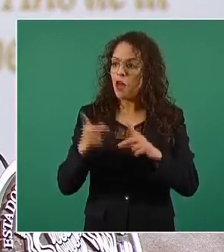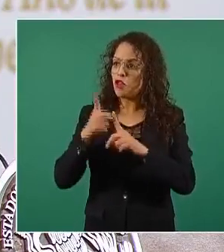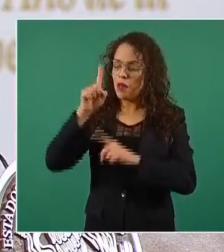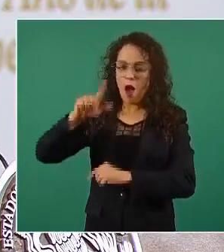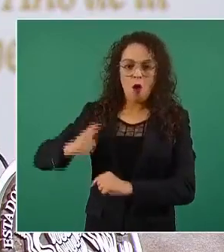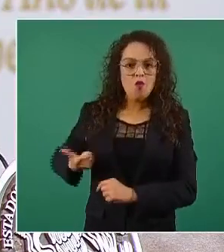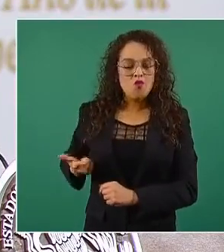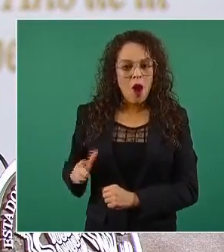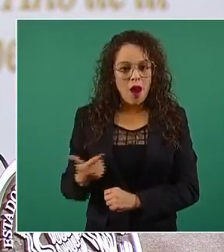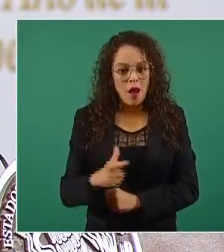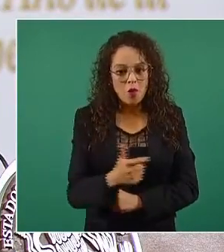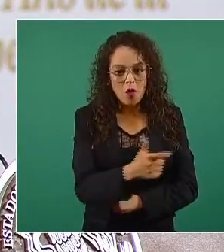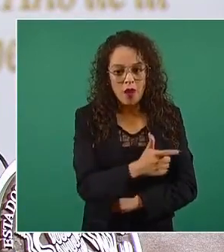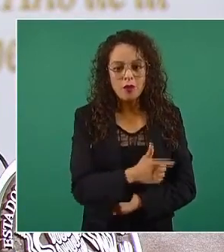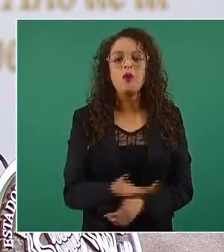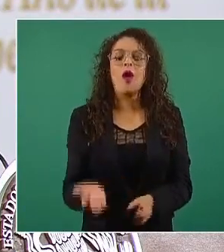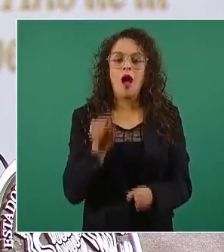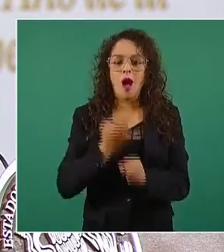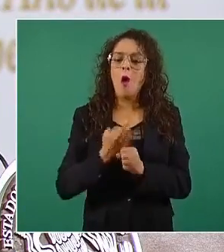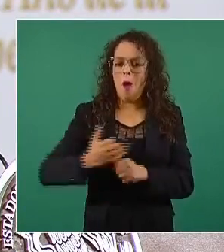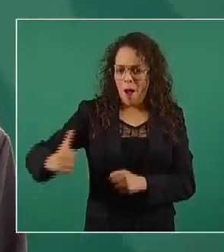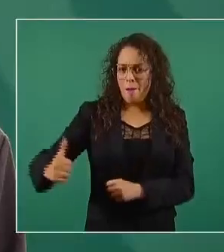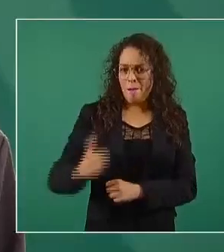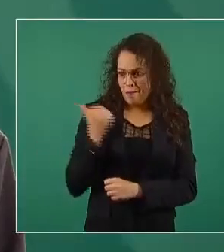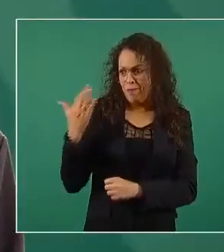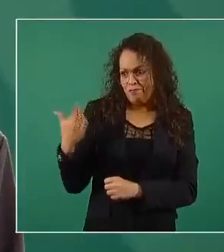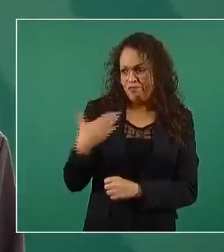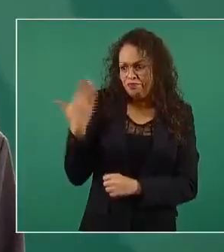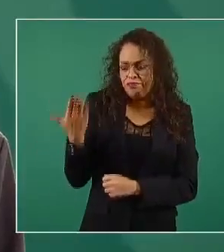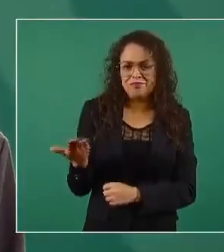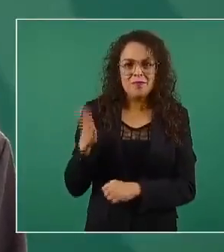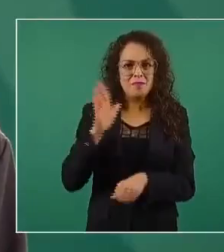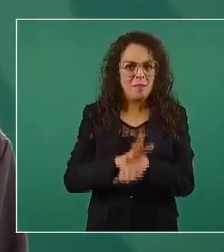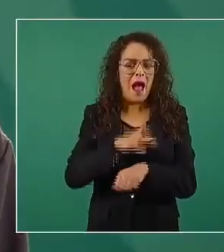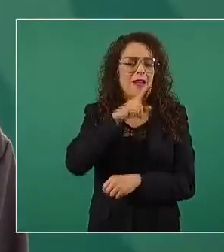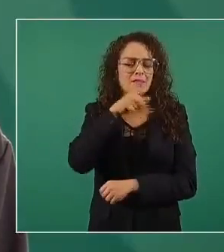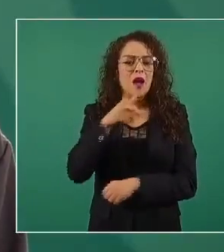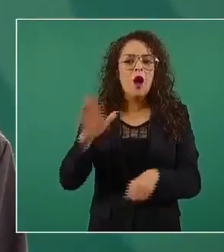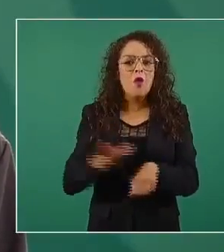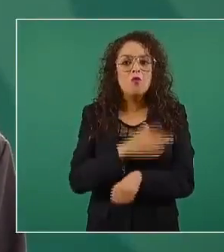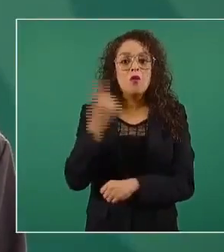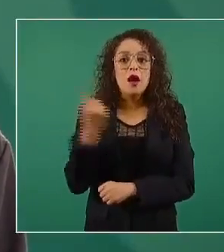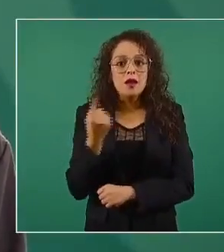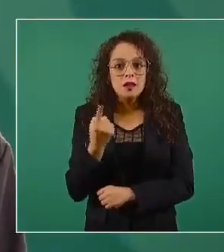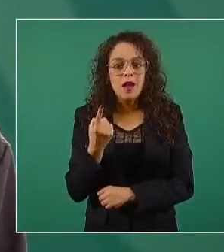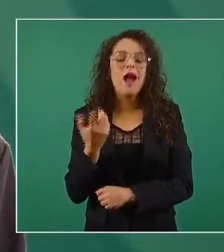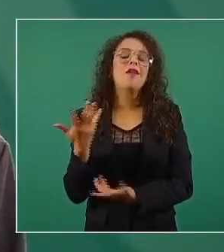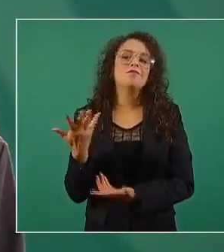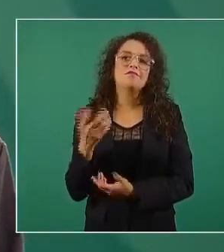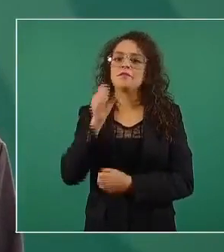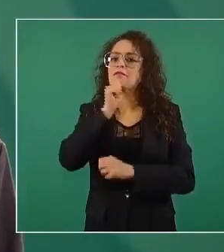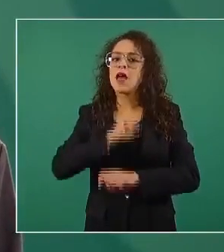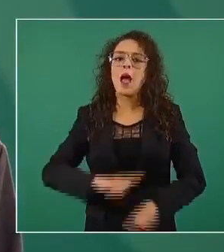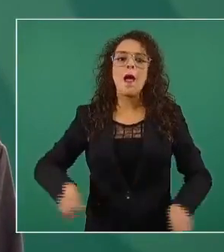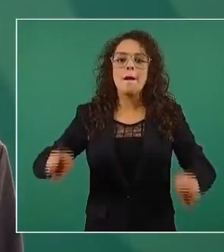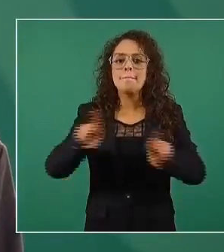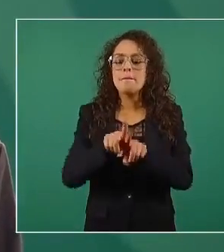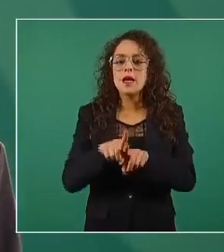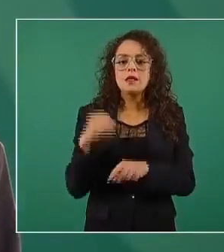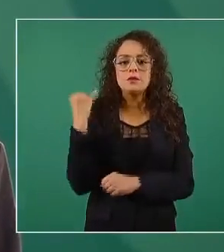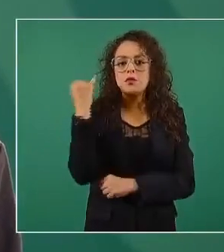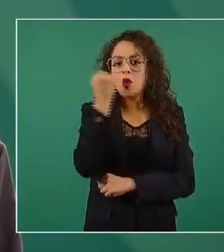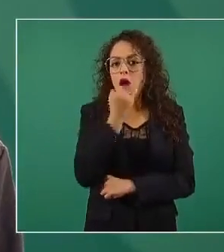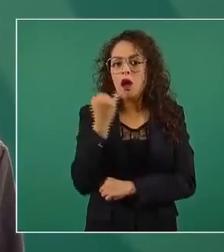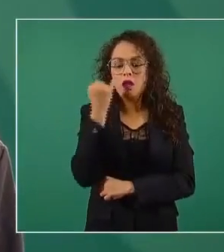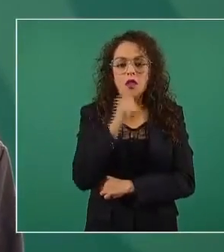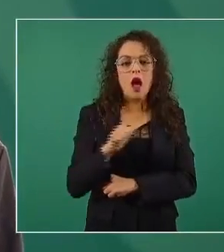Estamos aprovechando lo mejor. ¿Por qué? Porque tenemos este lenguaje común. Es como hablar un nuevo